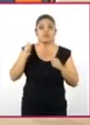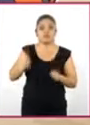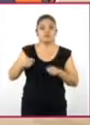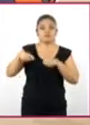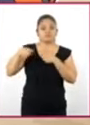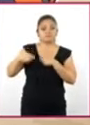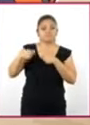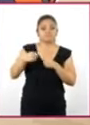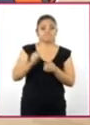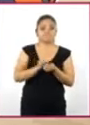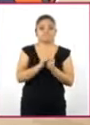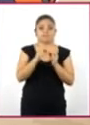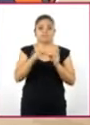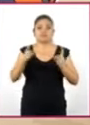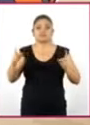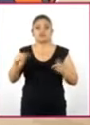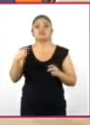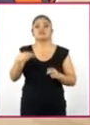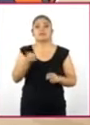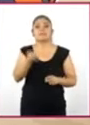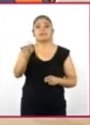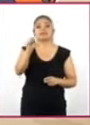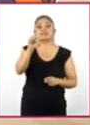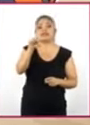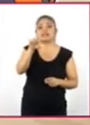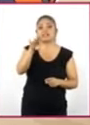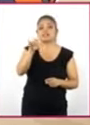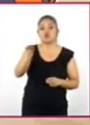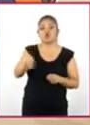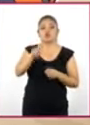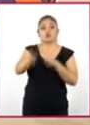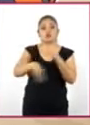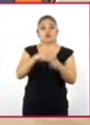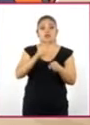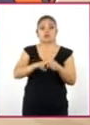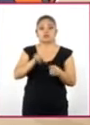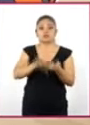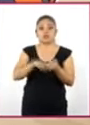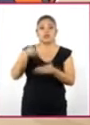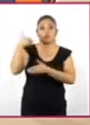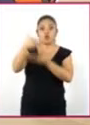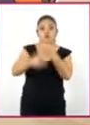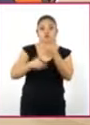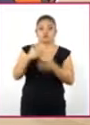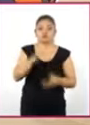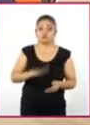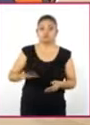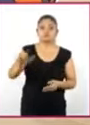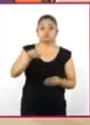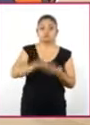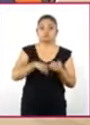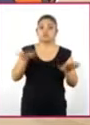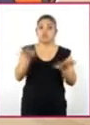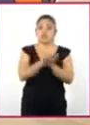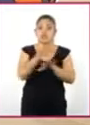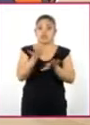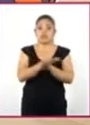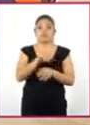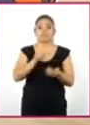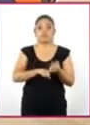implica pequeños cambios al azar en los genes de una población, de manera que ésta puede cambiar para adaptarse a su